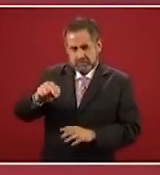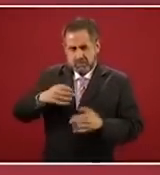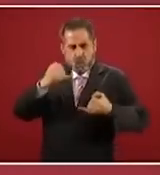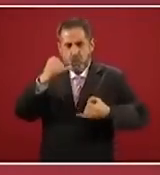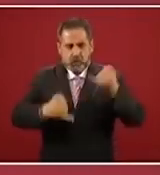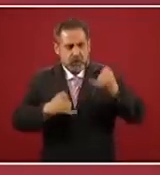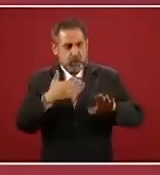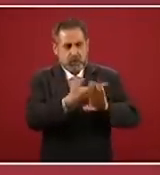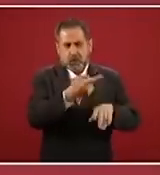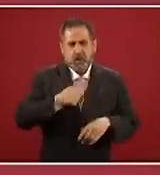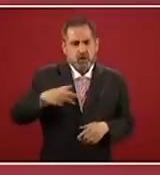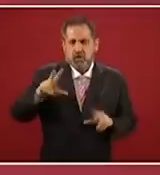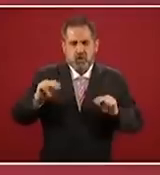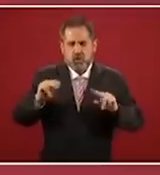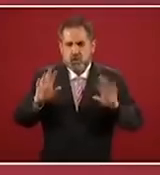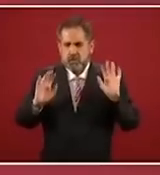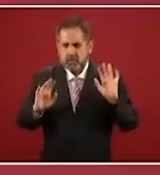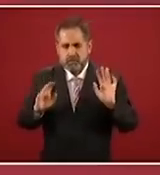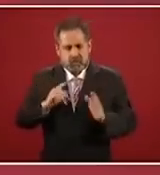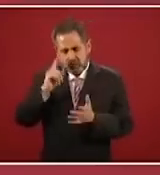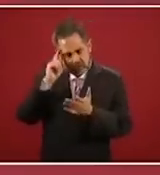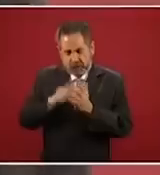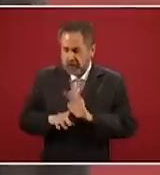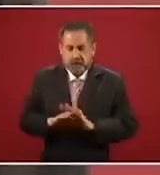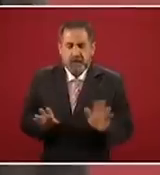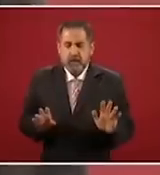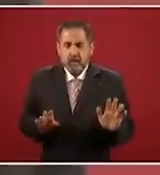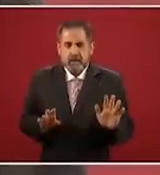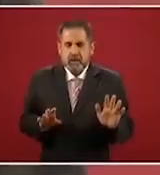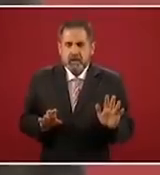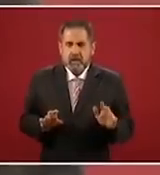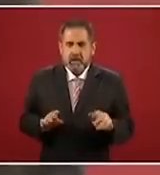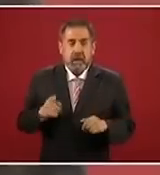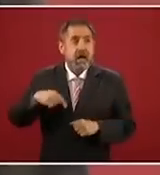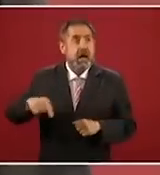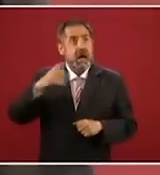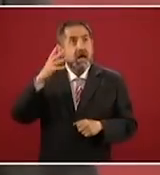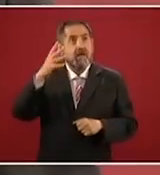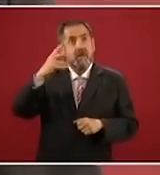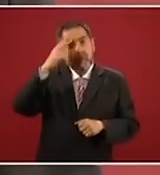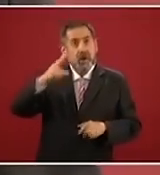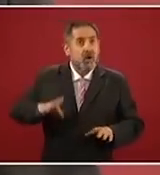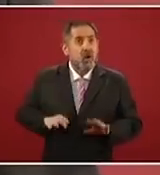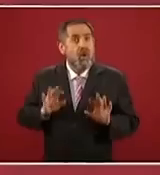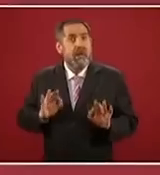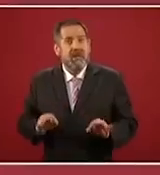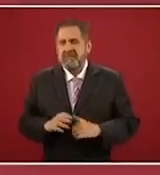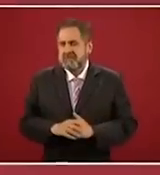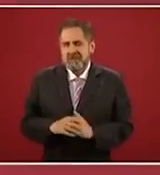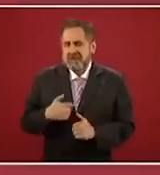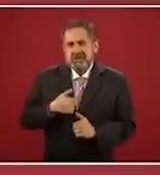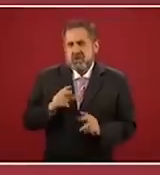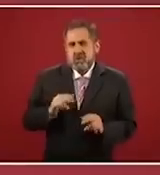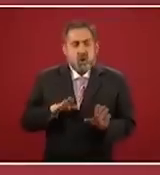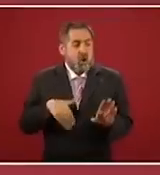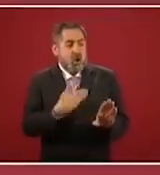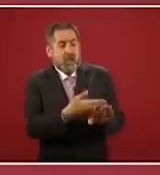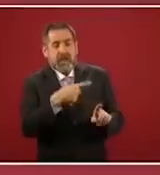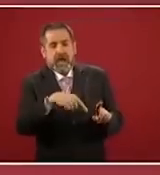de eso, porque no creo que le convenga al país,